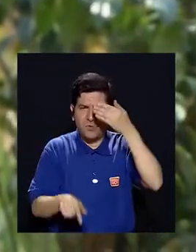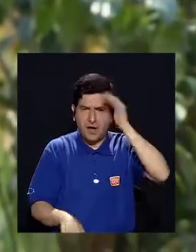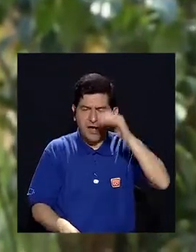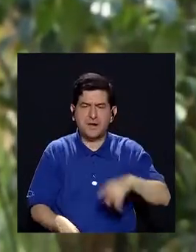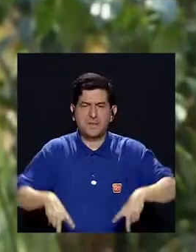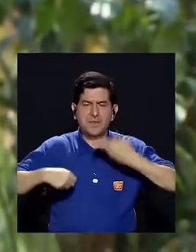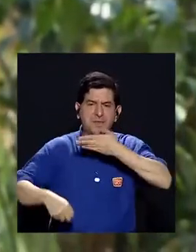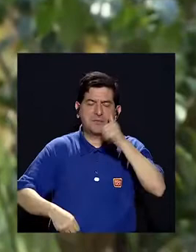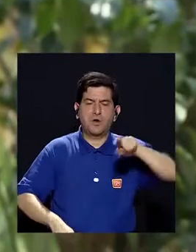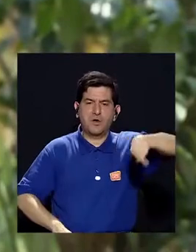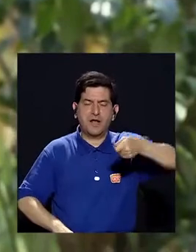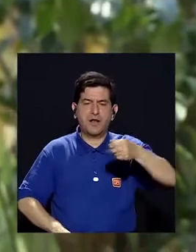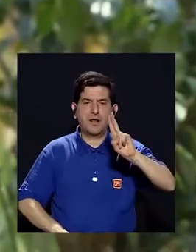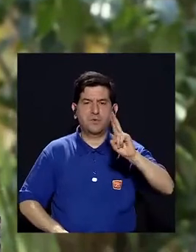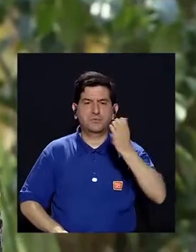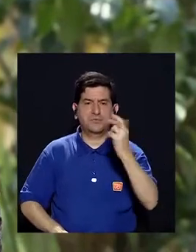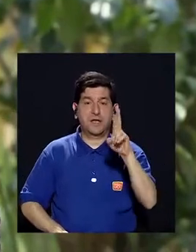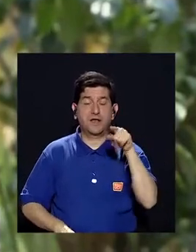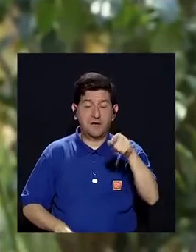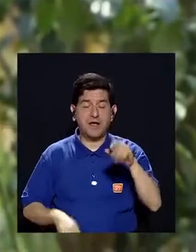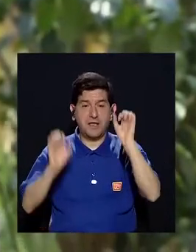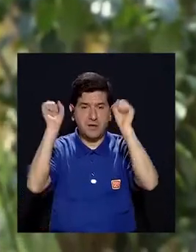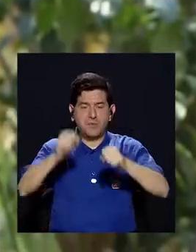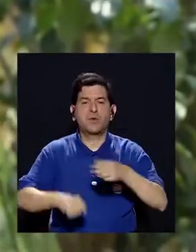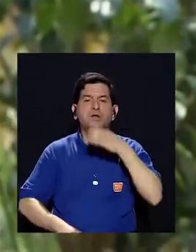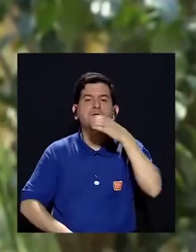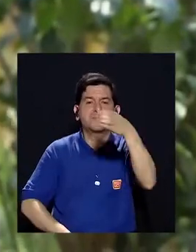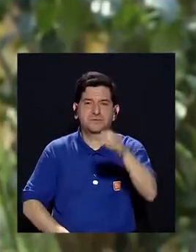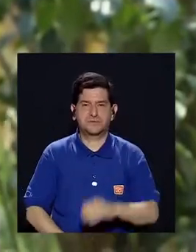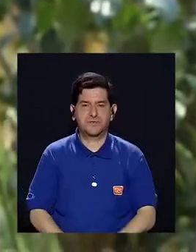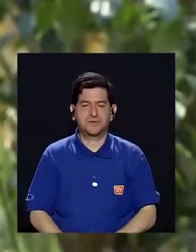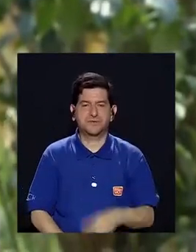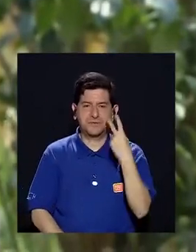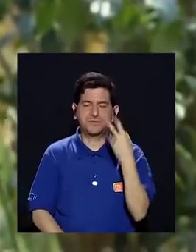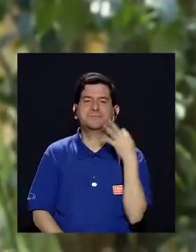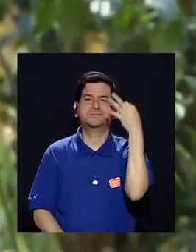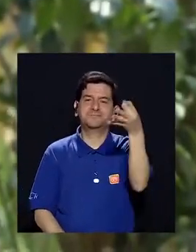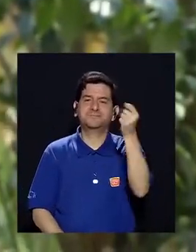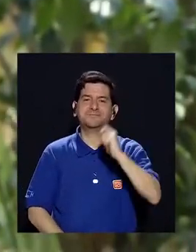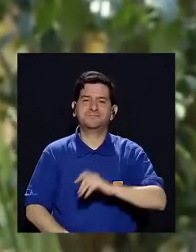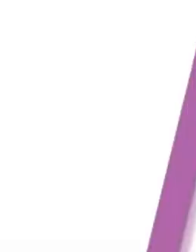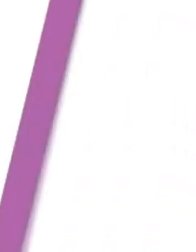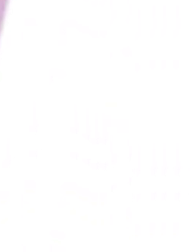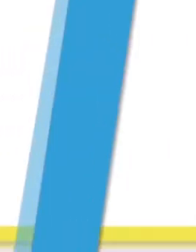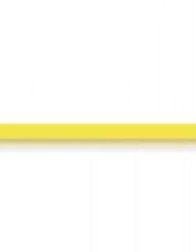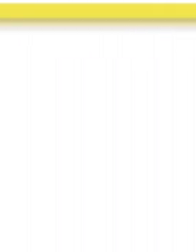de Facebook Vivir Mejor, Canal UCR, y ahí darnos sus sugerencias. Hasta pronto.